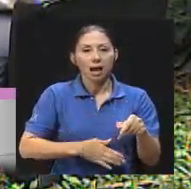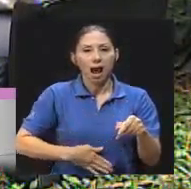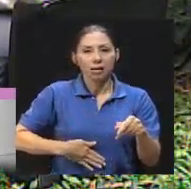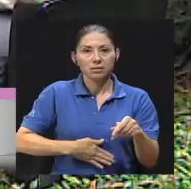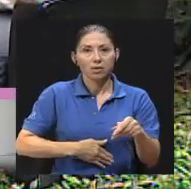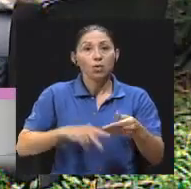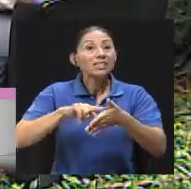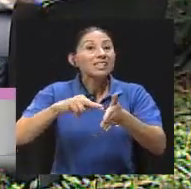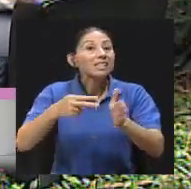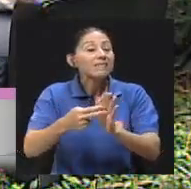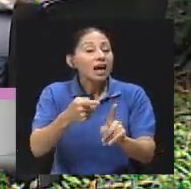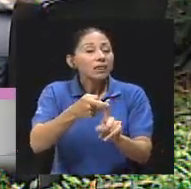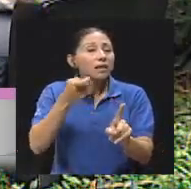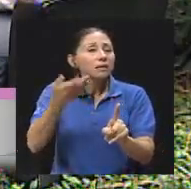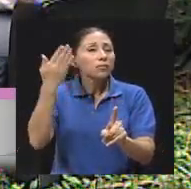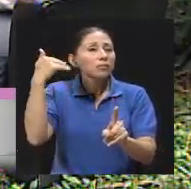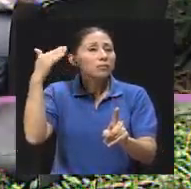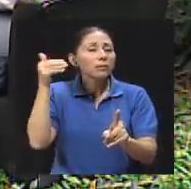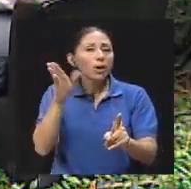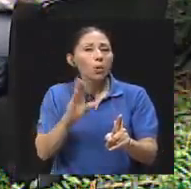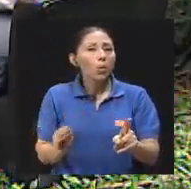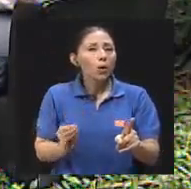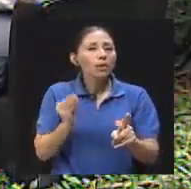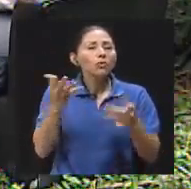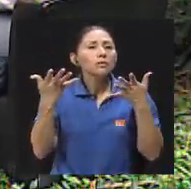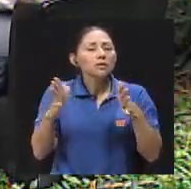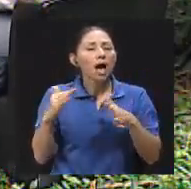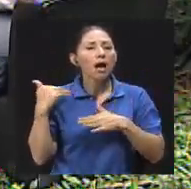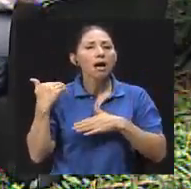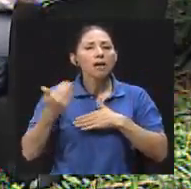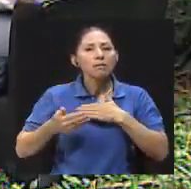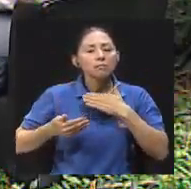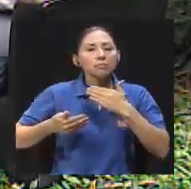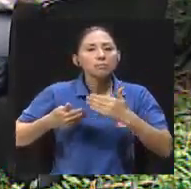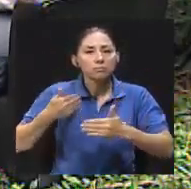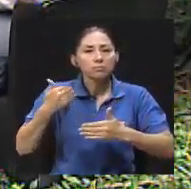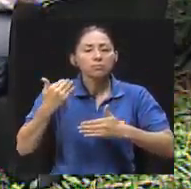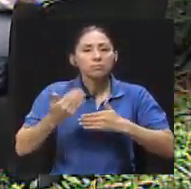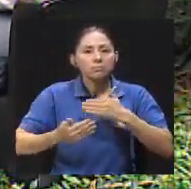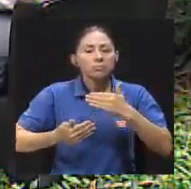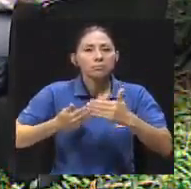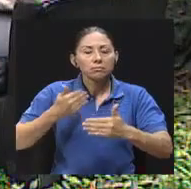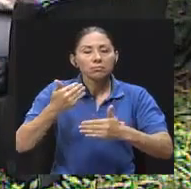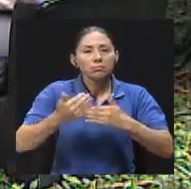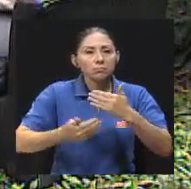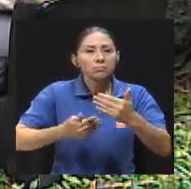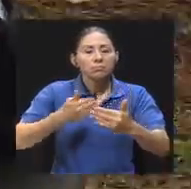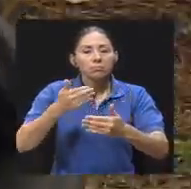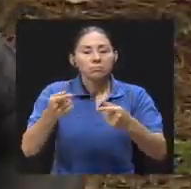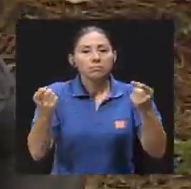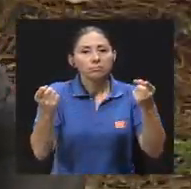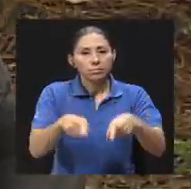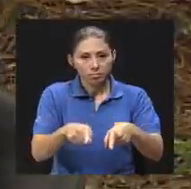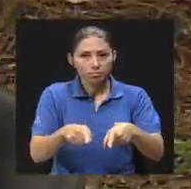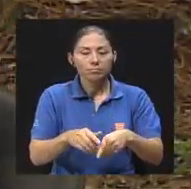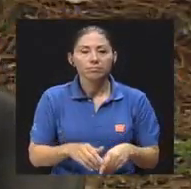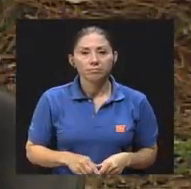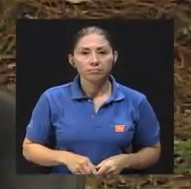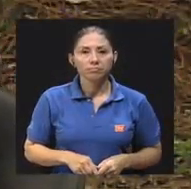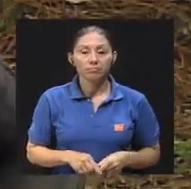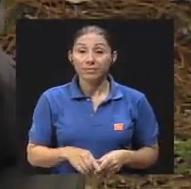un proceso desde juventud y las lesiones que se van provocando, que por eso a veces no prevemos para llegar